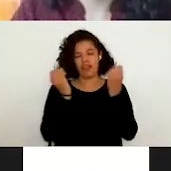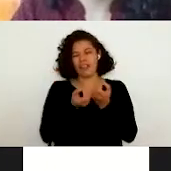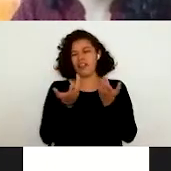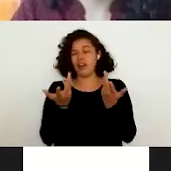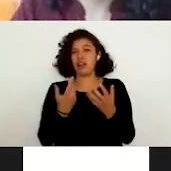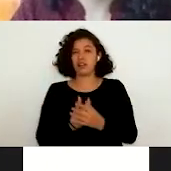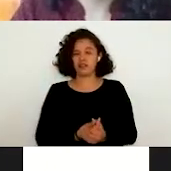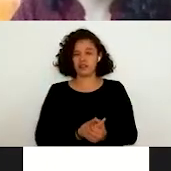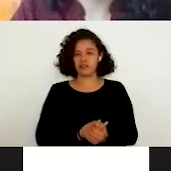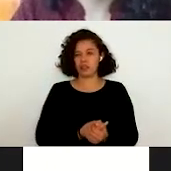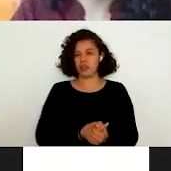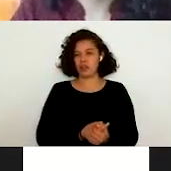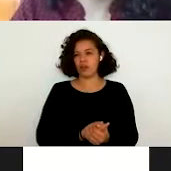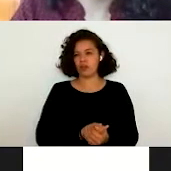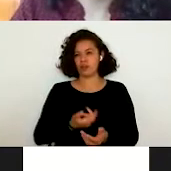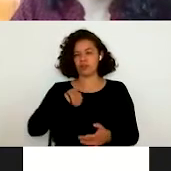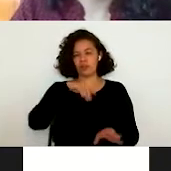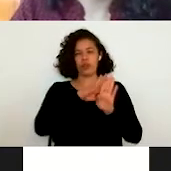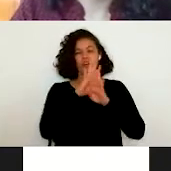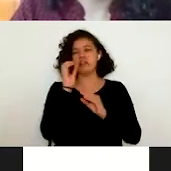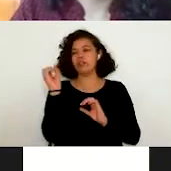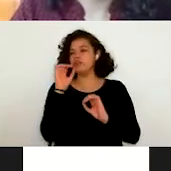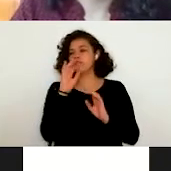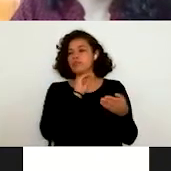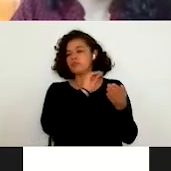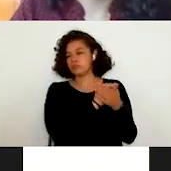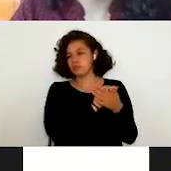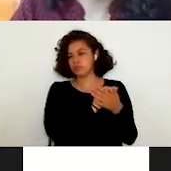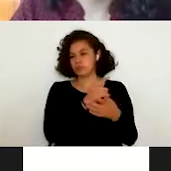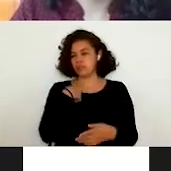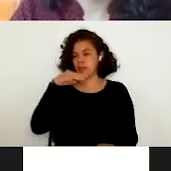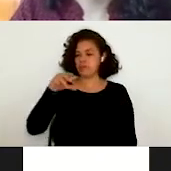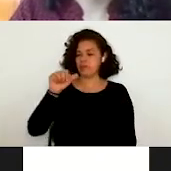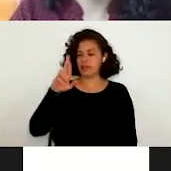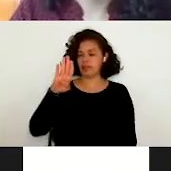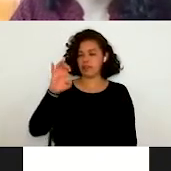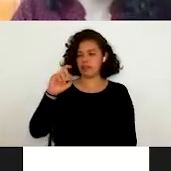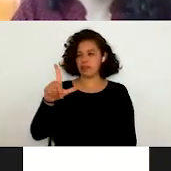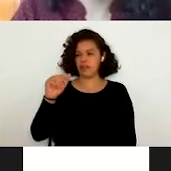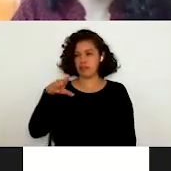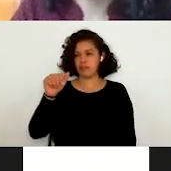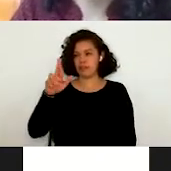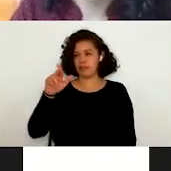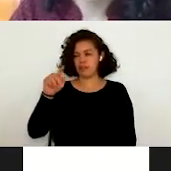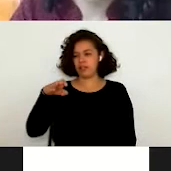creo que omitimos. Fíjate que nosotros, bueno, Maribel Martínez de Fundación Tarahumara, Sí, gracias. fíjate que